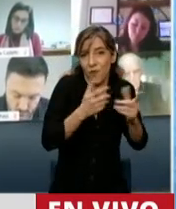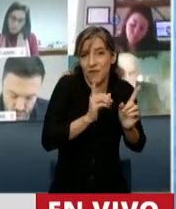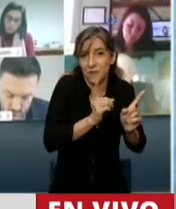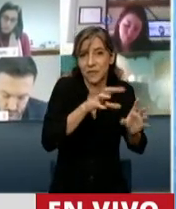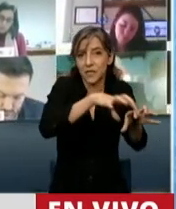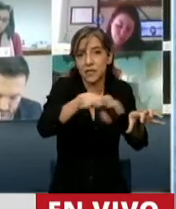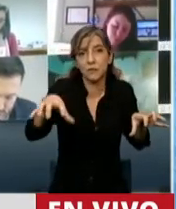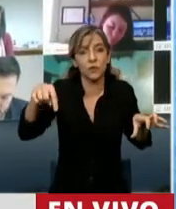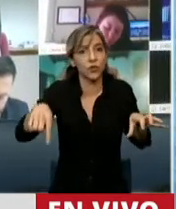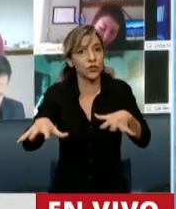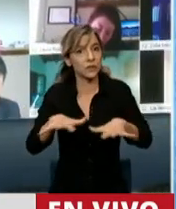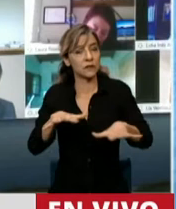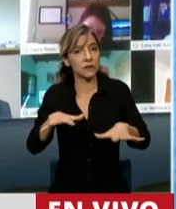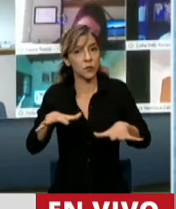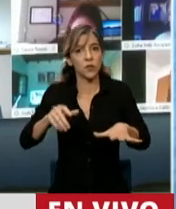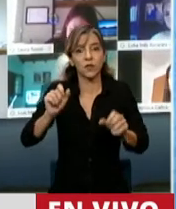muy especial,